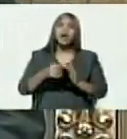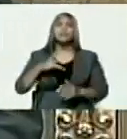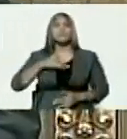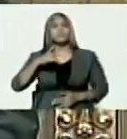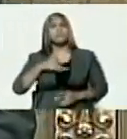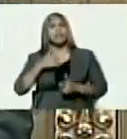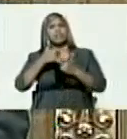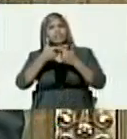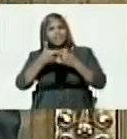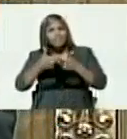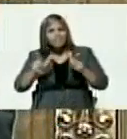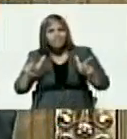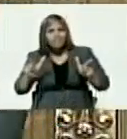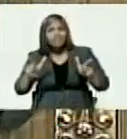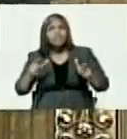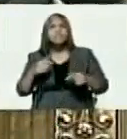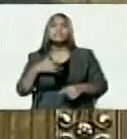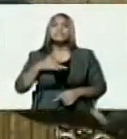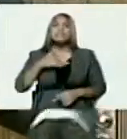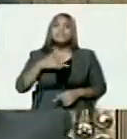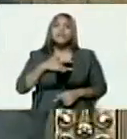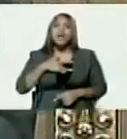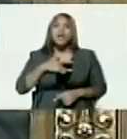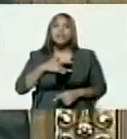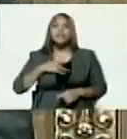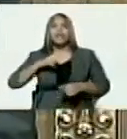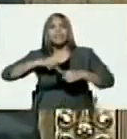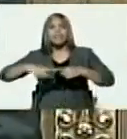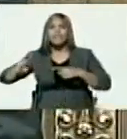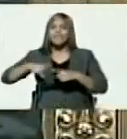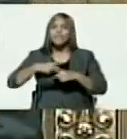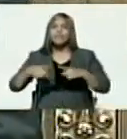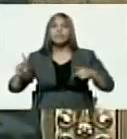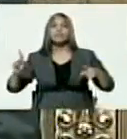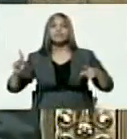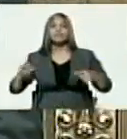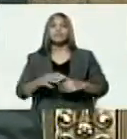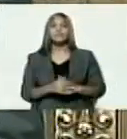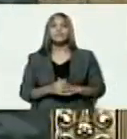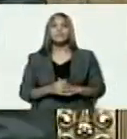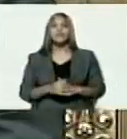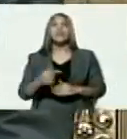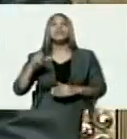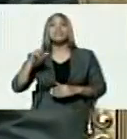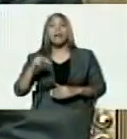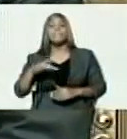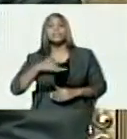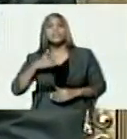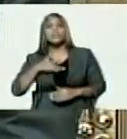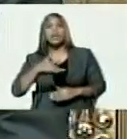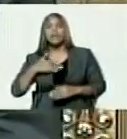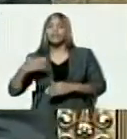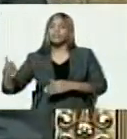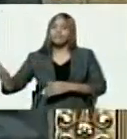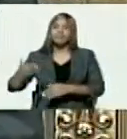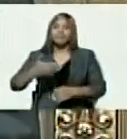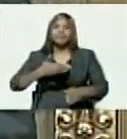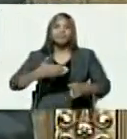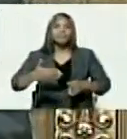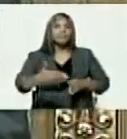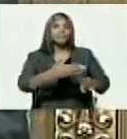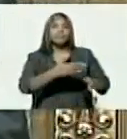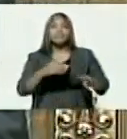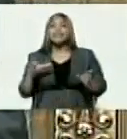sentido del pluralismo, sentido de la cooperación cuando se trata de los